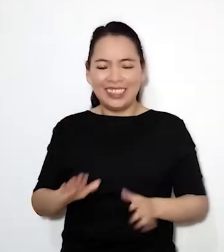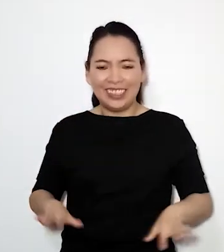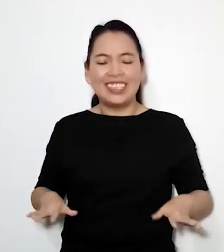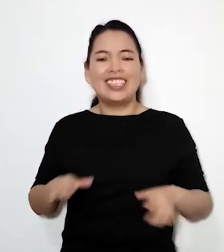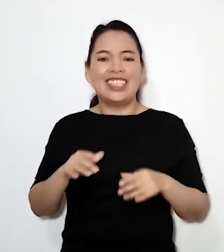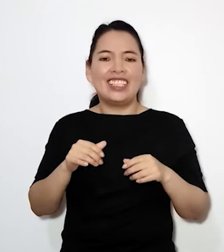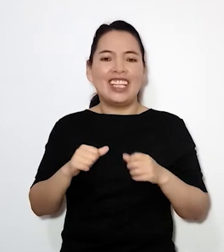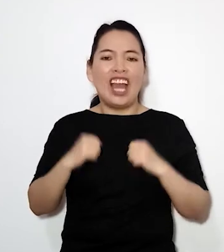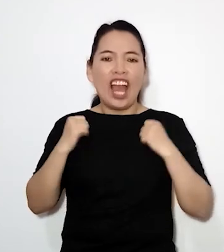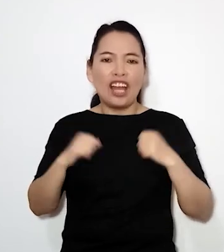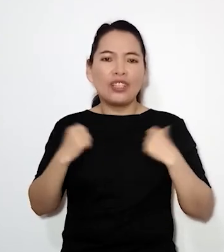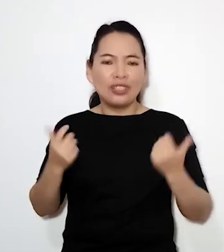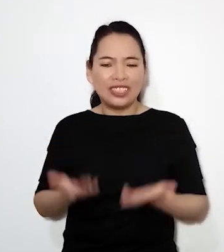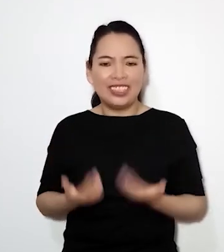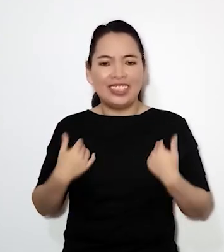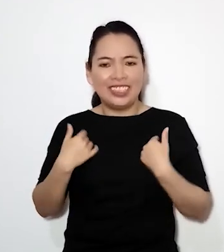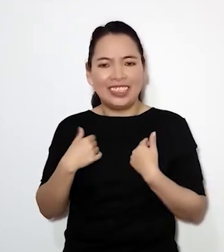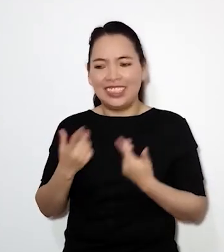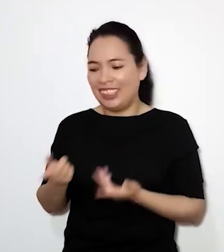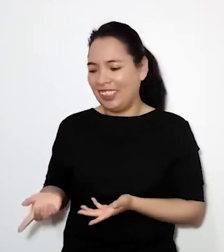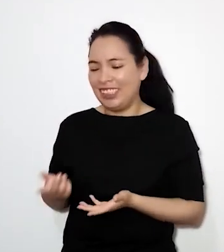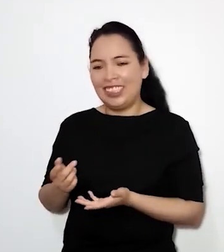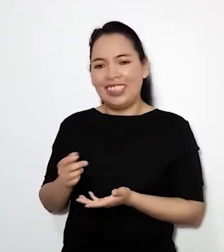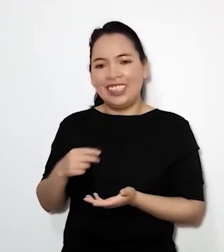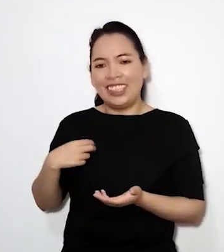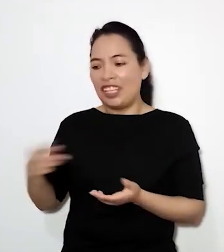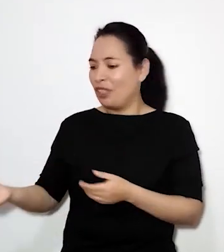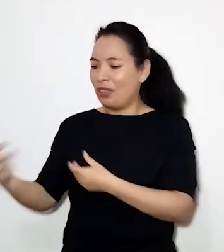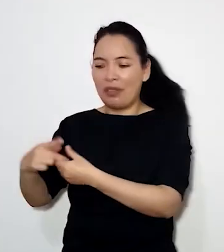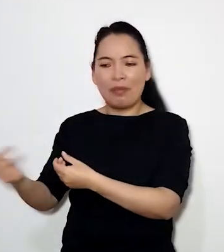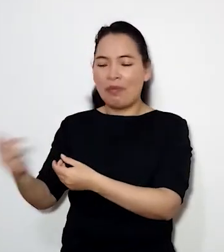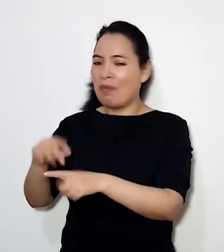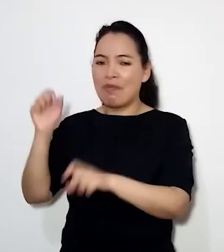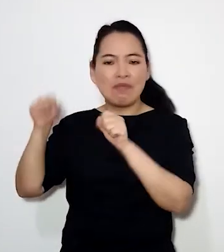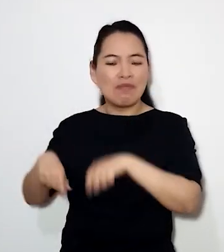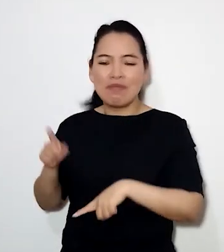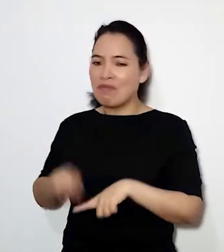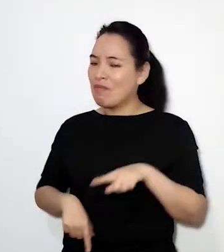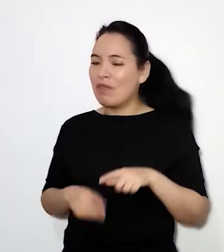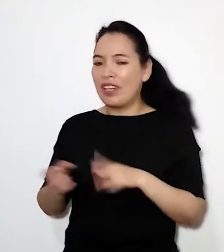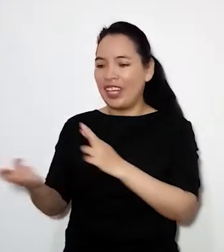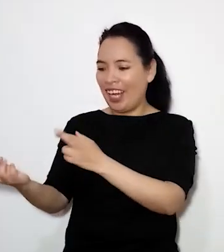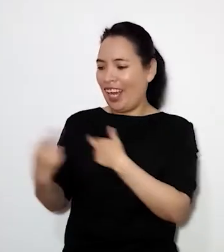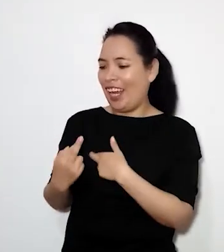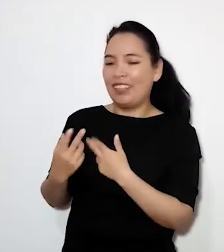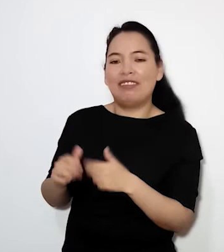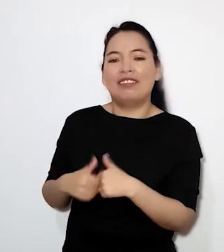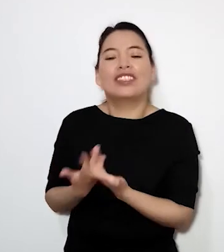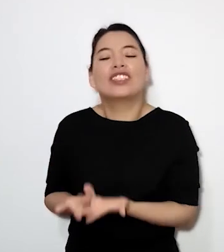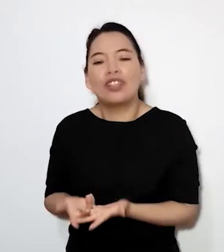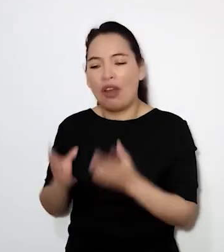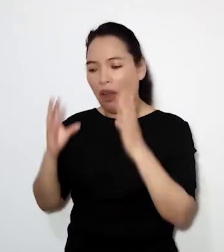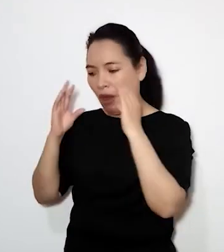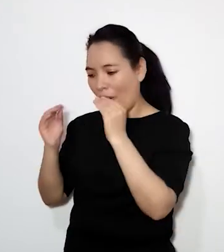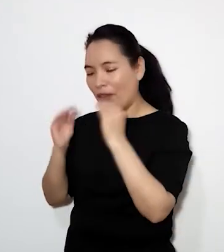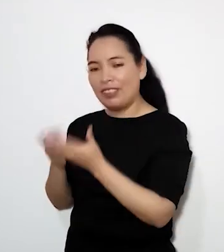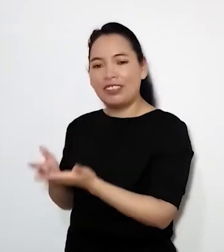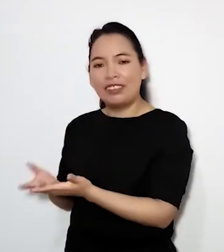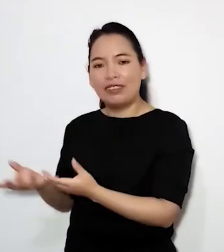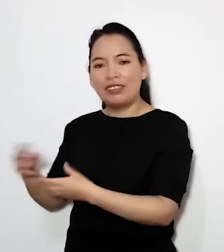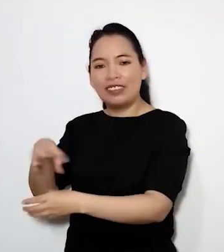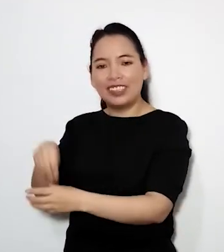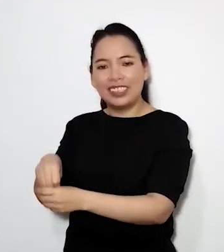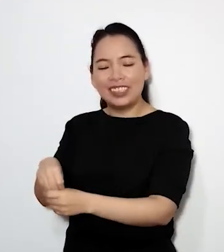en este momento en el juego de responder a cómo hacemos para incluirnos en este contexto global que estamos viviendo en este